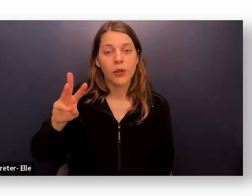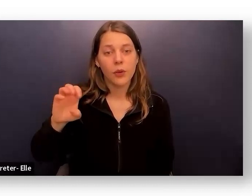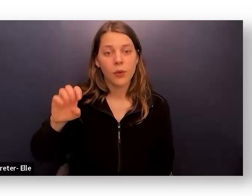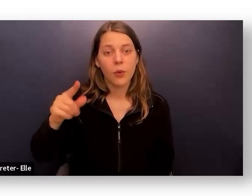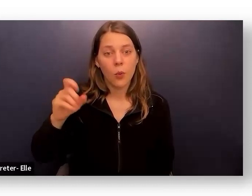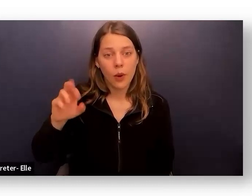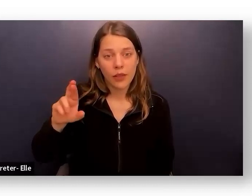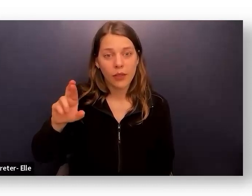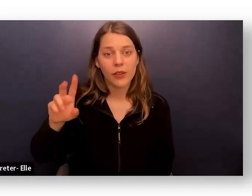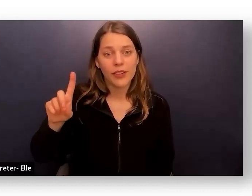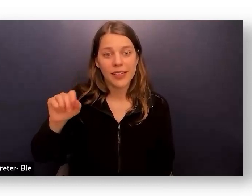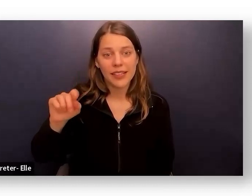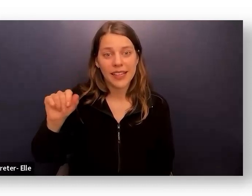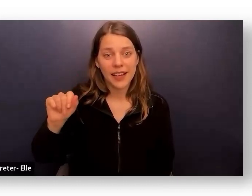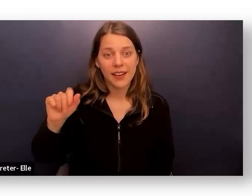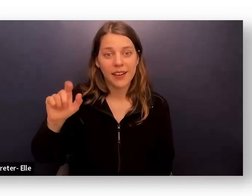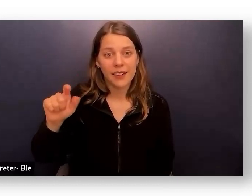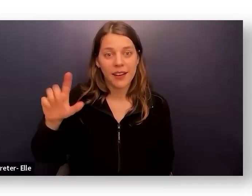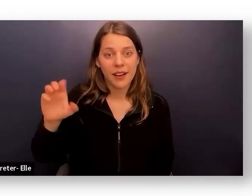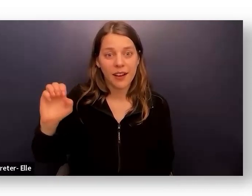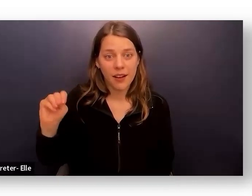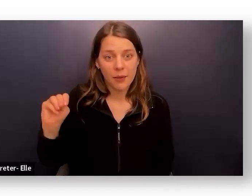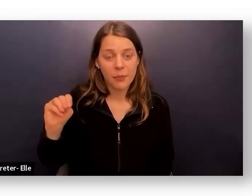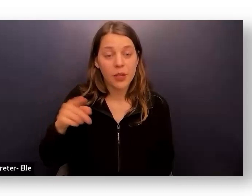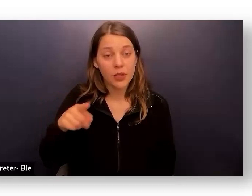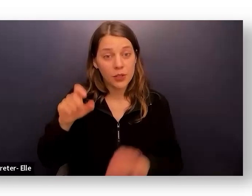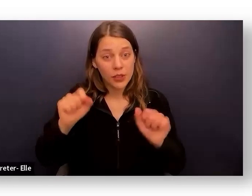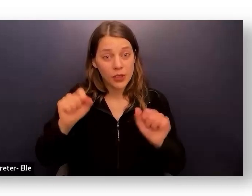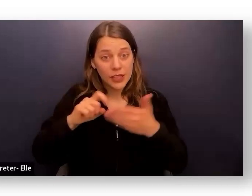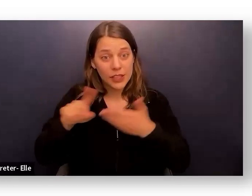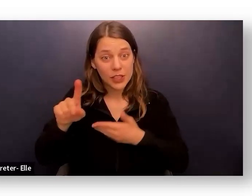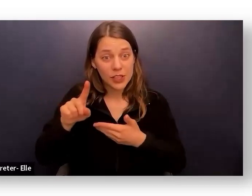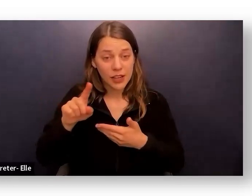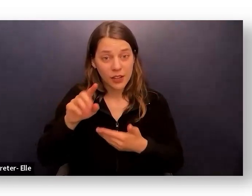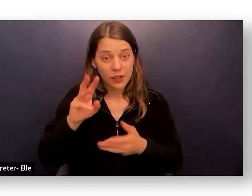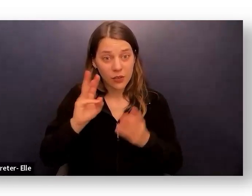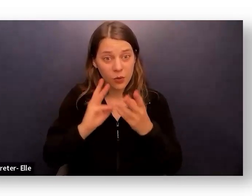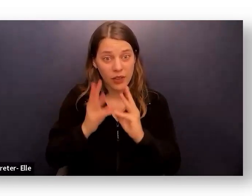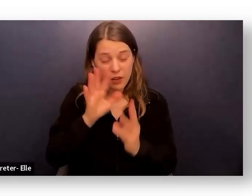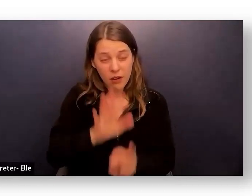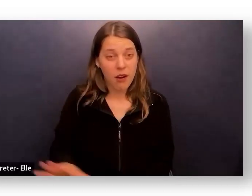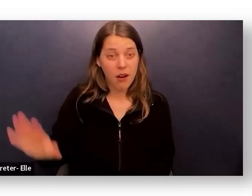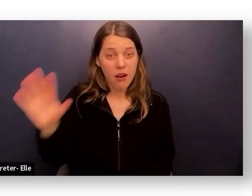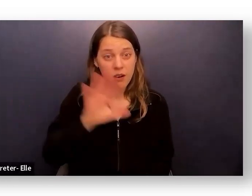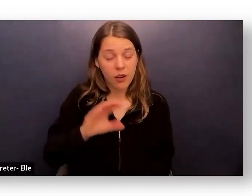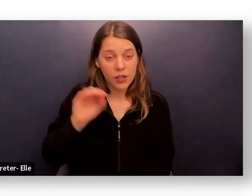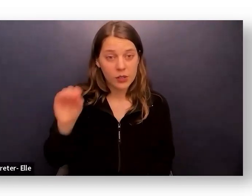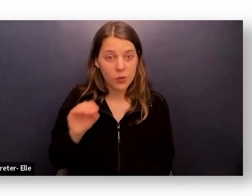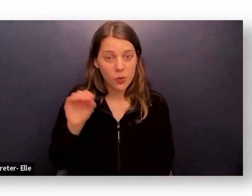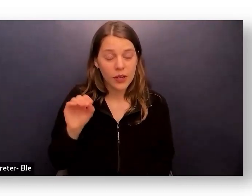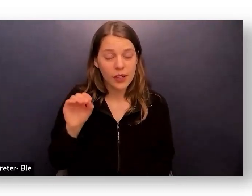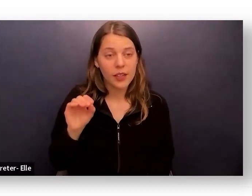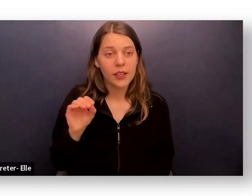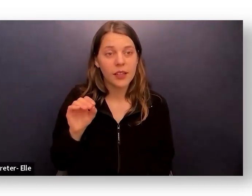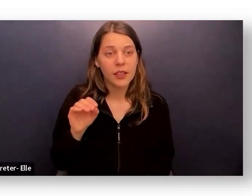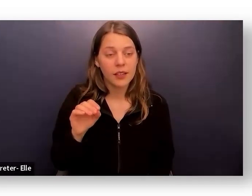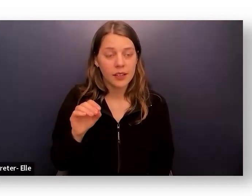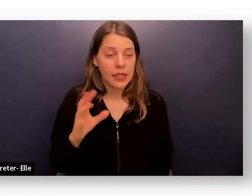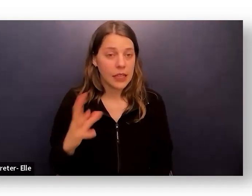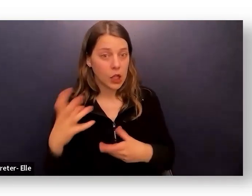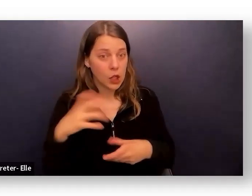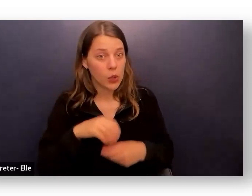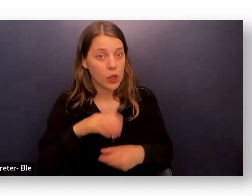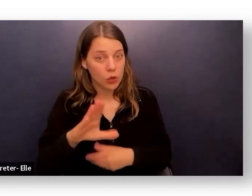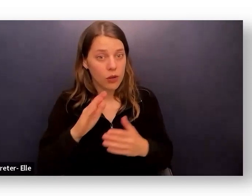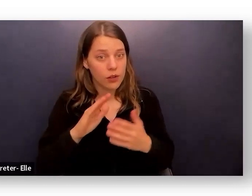Esto está disponible para el público, entonces ustedes pueden revisarla en todas partes del Oregón donde tenemos